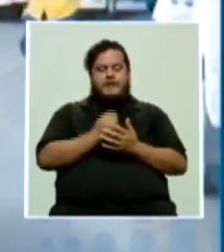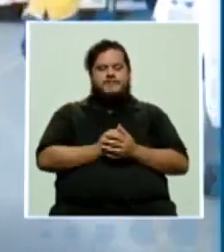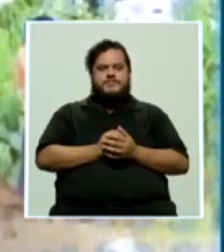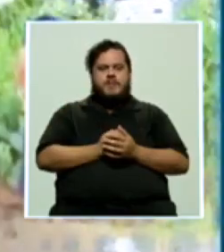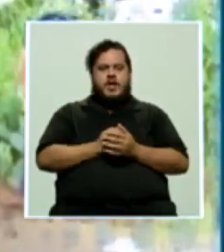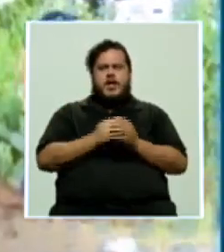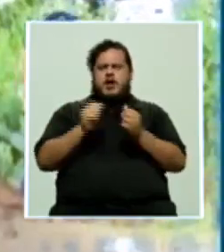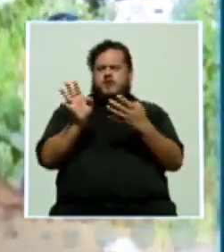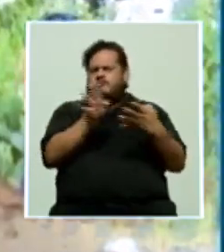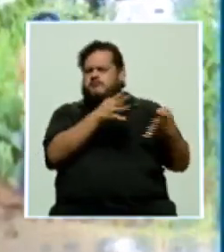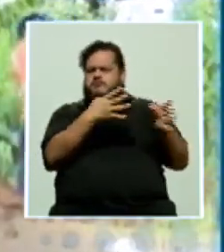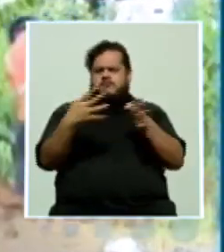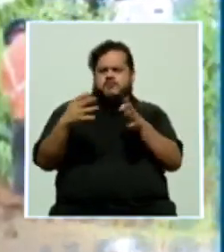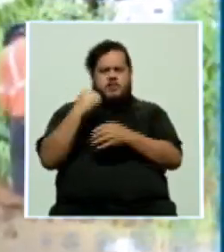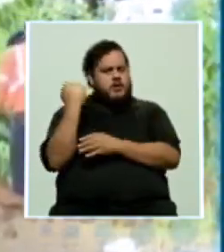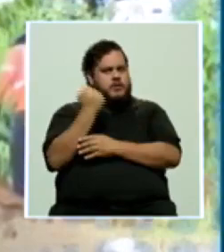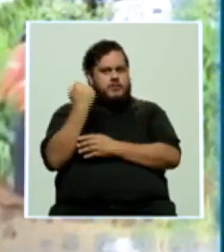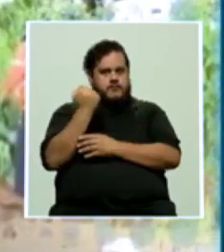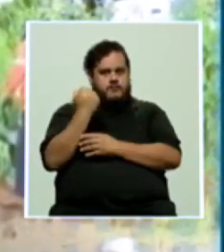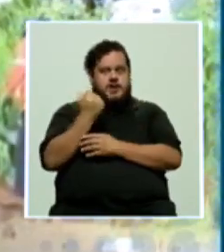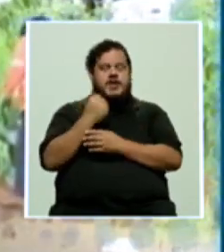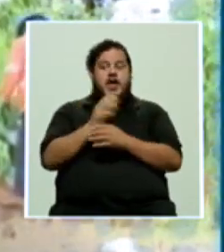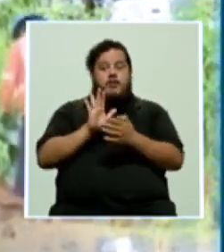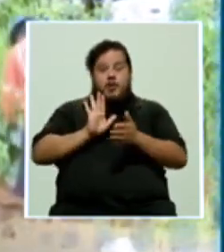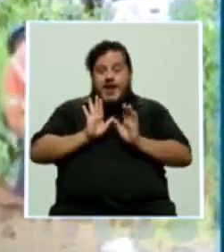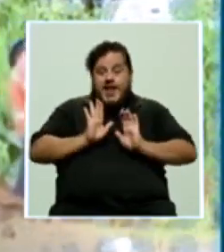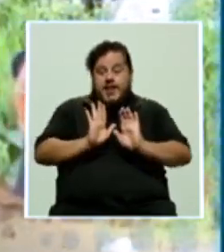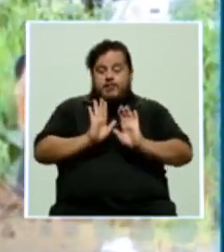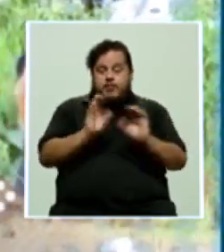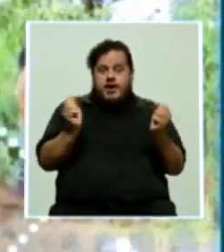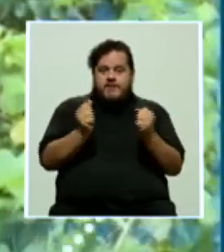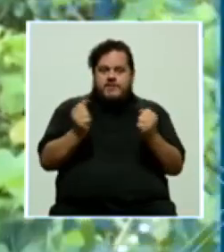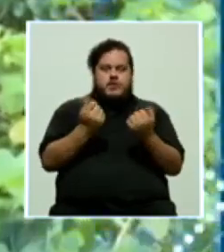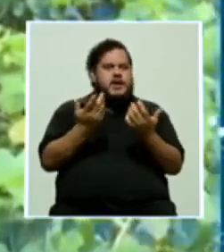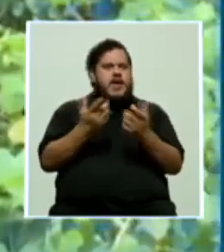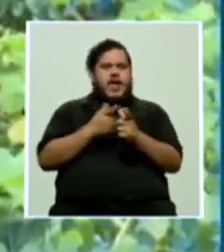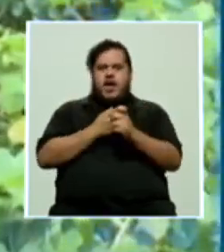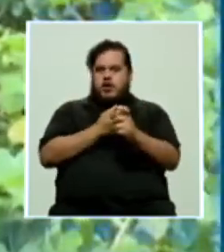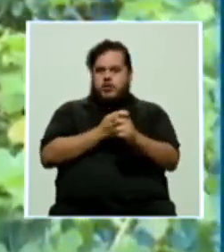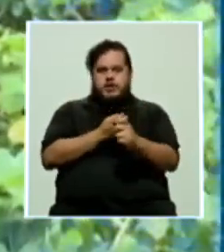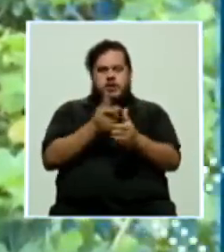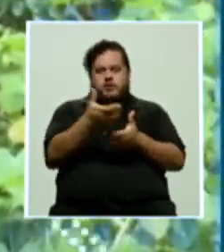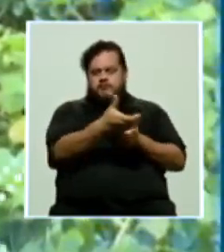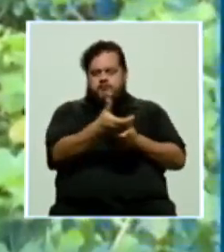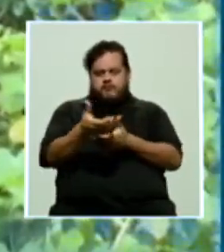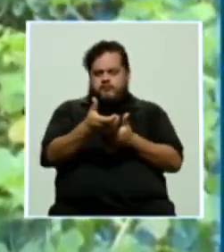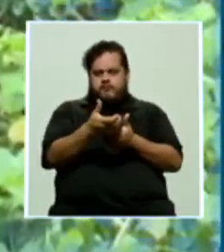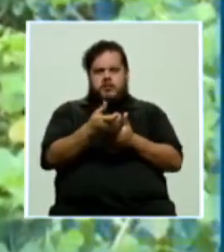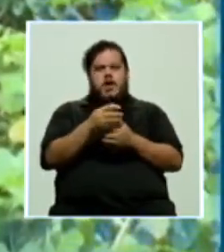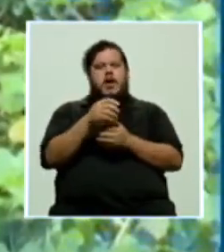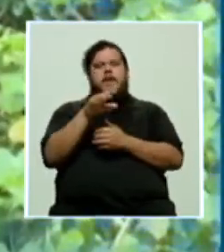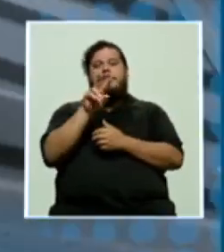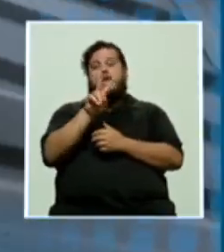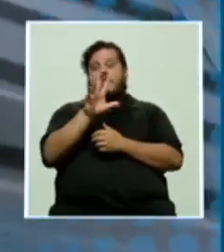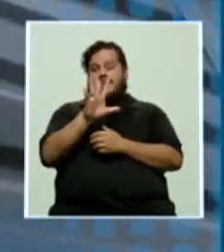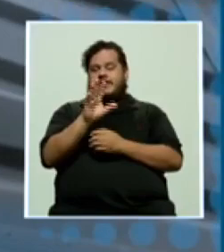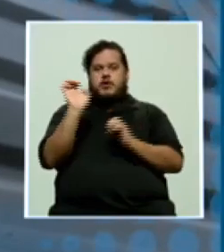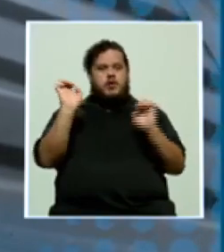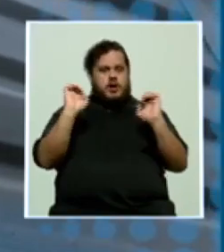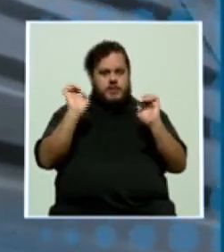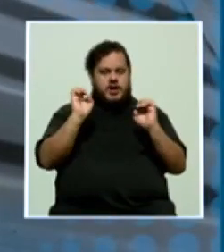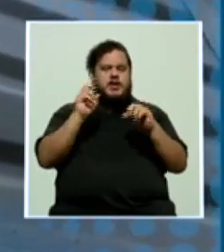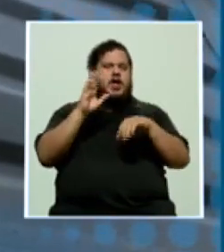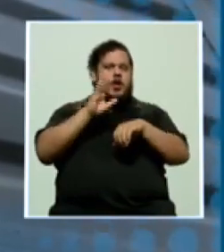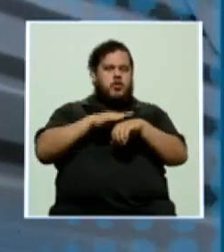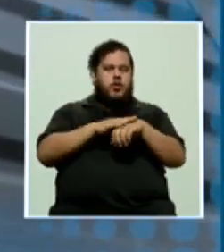Los fuertes vientos provocados por el empuje frío número 12 pusieron a correr a los bomberos, con más de 95 emergencias reportadas por